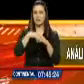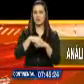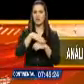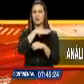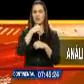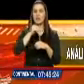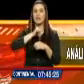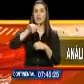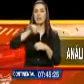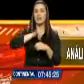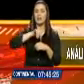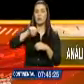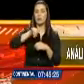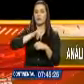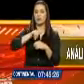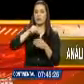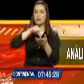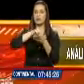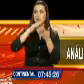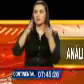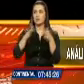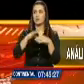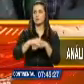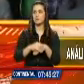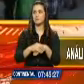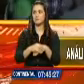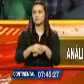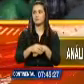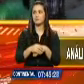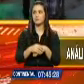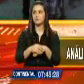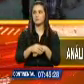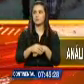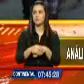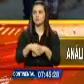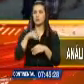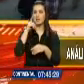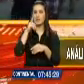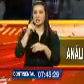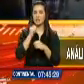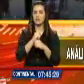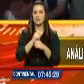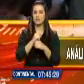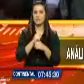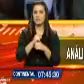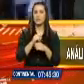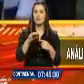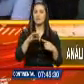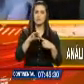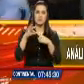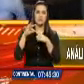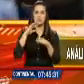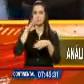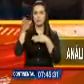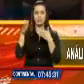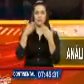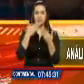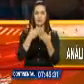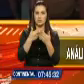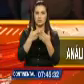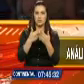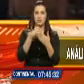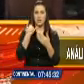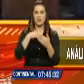a la igualdad de la ciudadanía. Esto es la esencia de todo. Hay